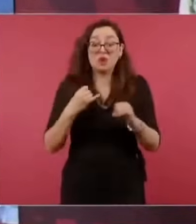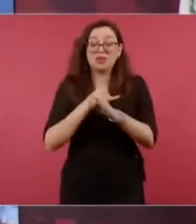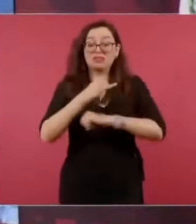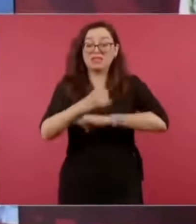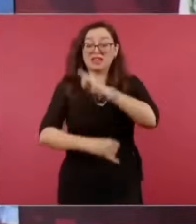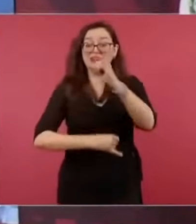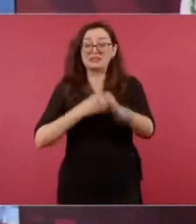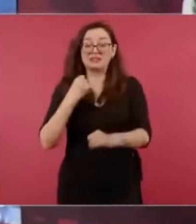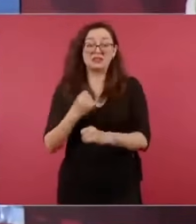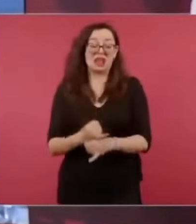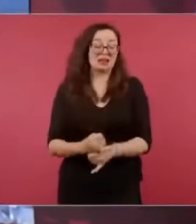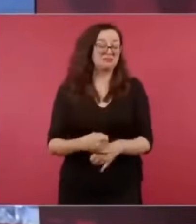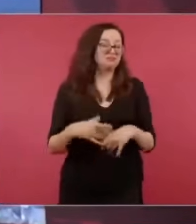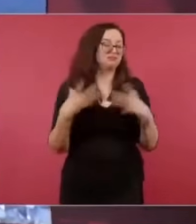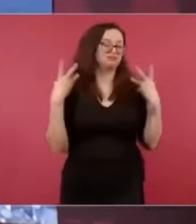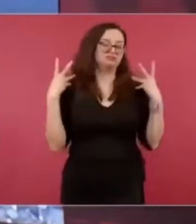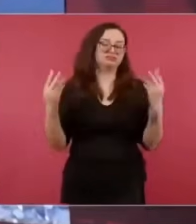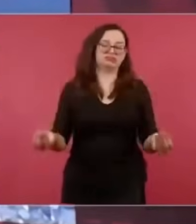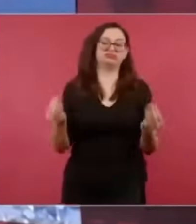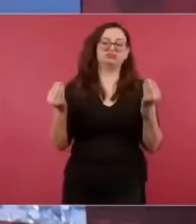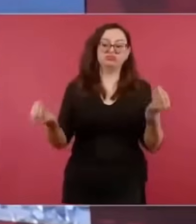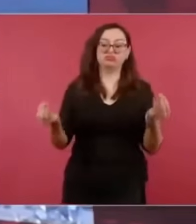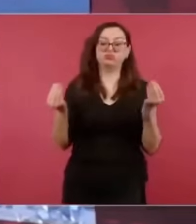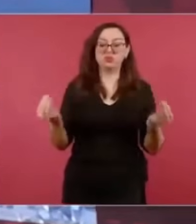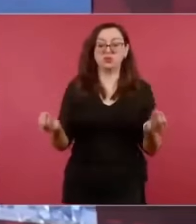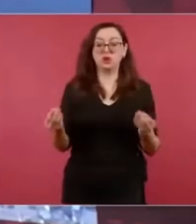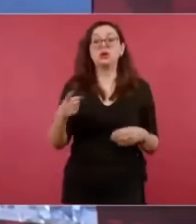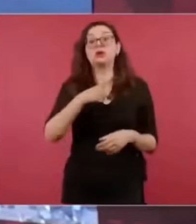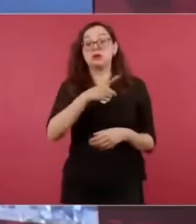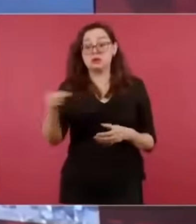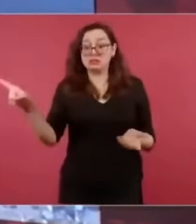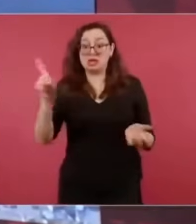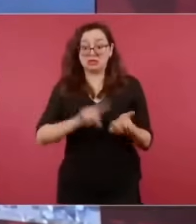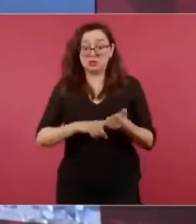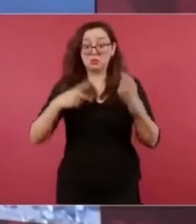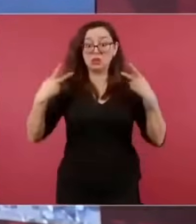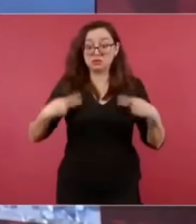muchos viven, pero muy bien de eso.